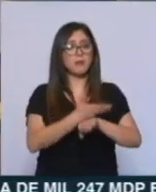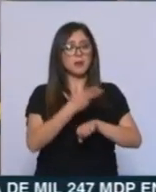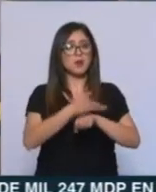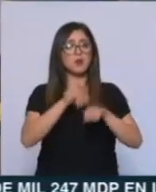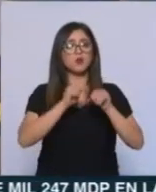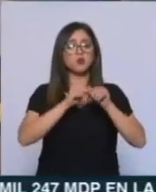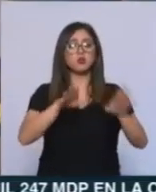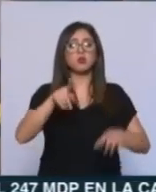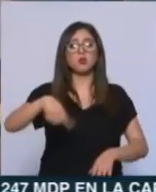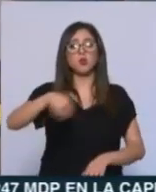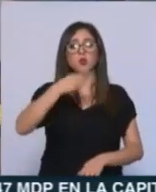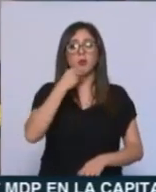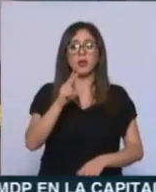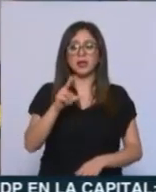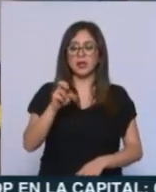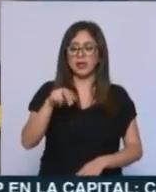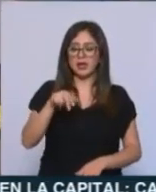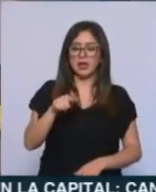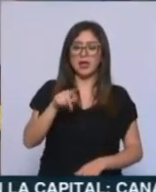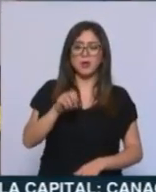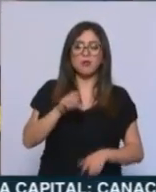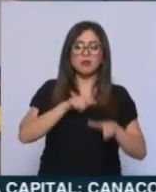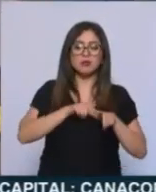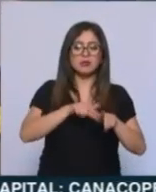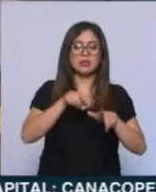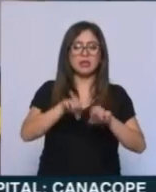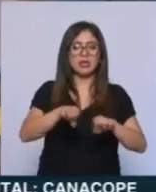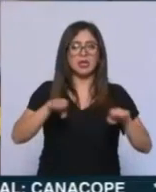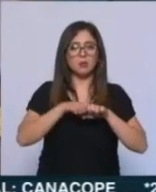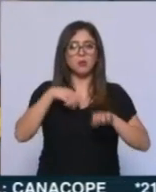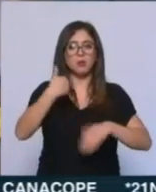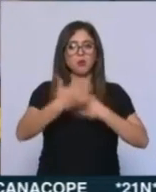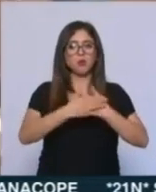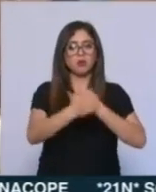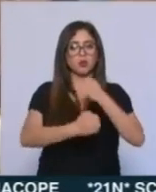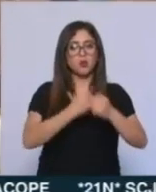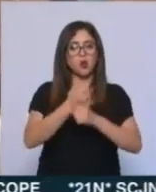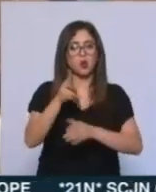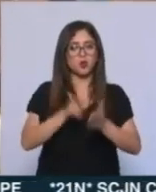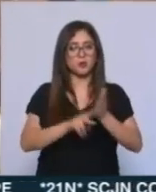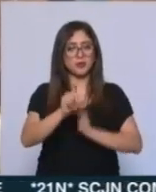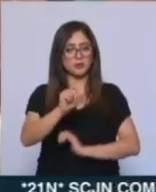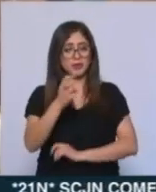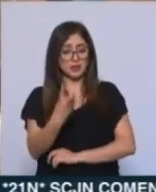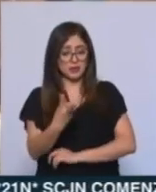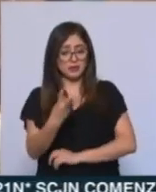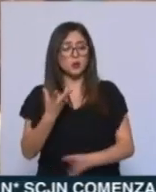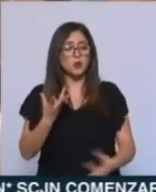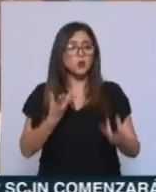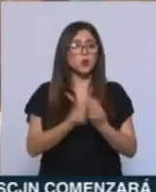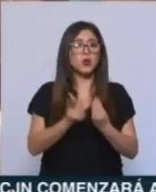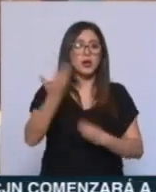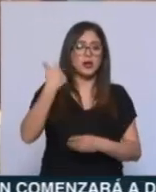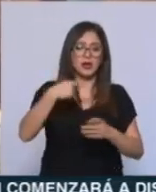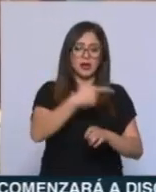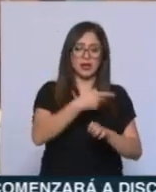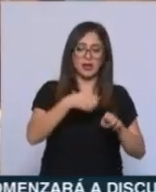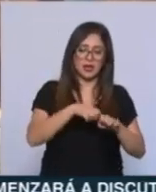conocer que el volante sudamericano Renato Ibarra seguirá con el club hasta 2023. Ibarra llegó al conjunto azul crema en